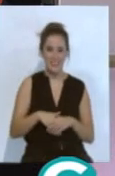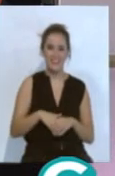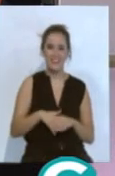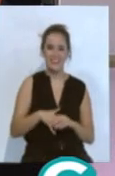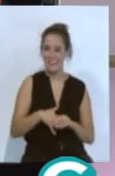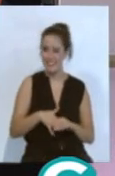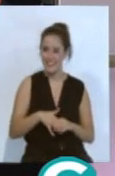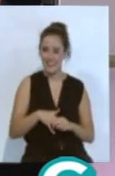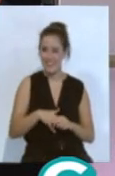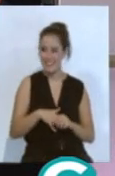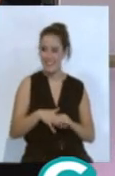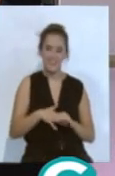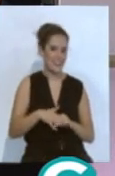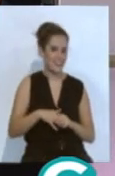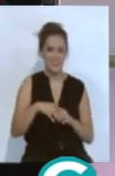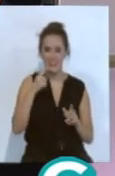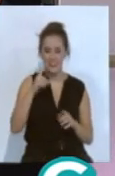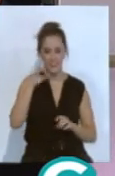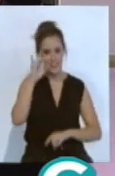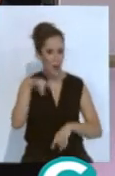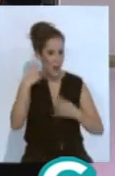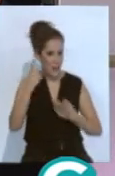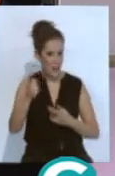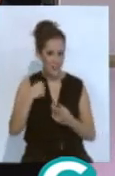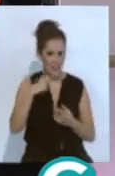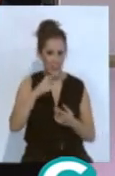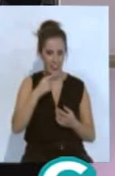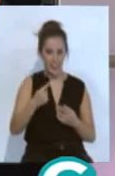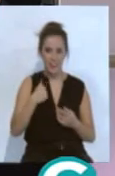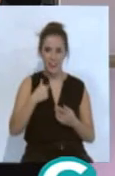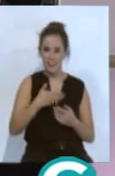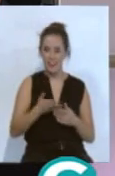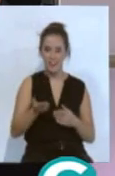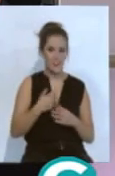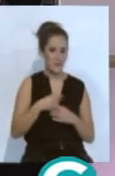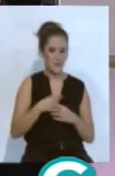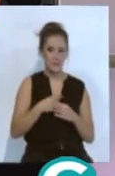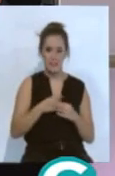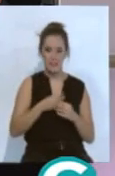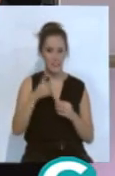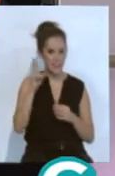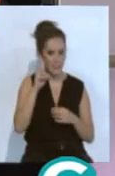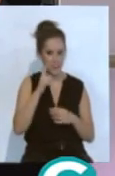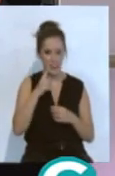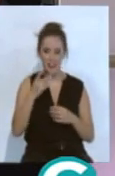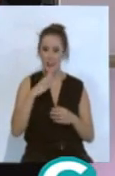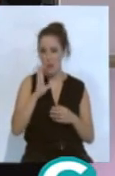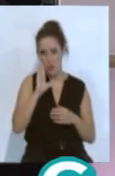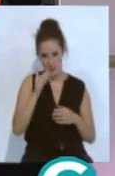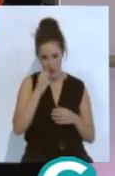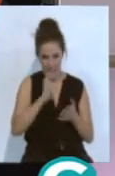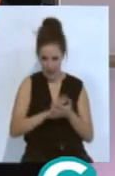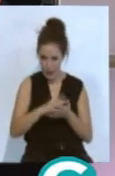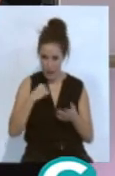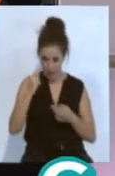Y ahora yo me hago, digo, ¿cómo se le ha ocurrido el gachón? Esto está en la cabeza. Digo yo, ¿qué hay? Tiene, duerme tranquilo, picha, que yo te vigilo a